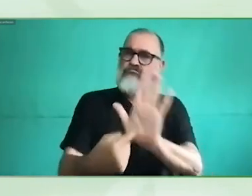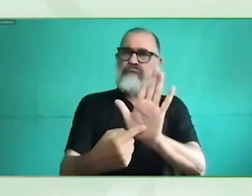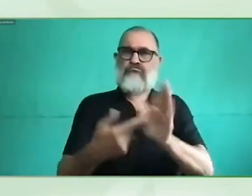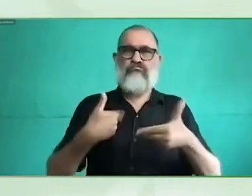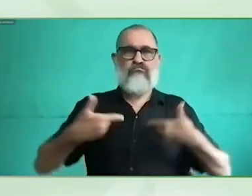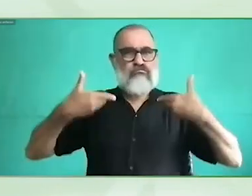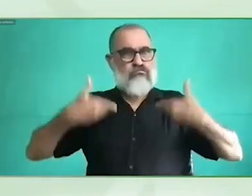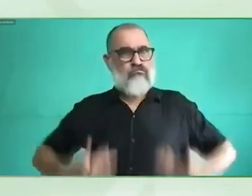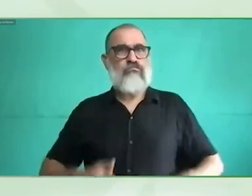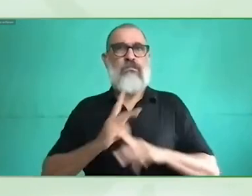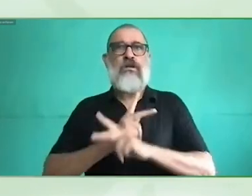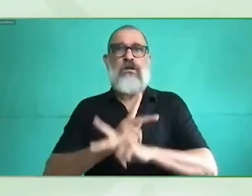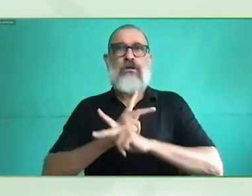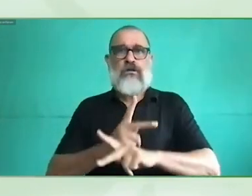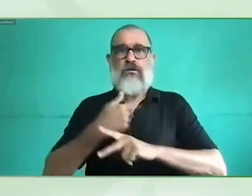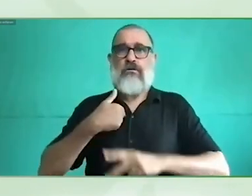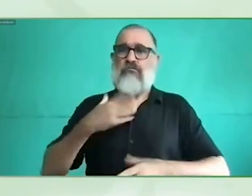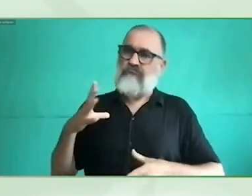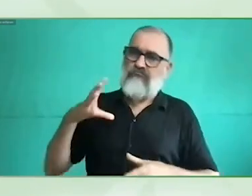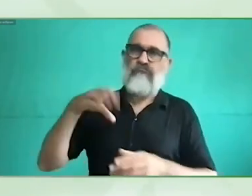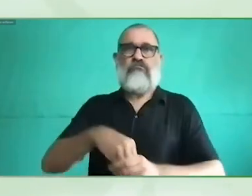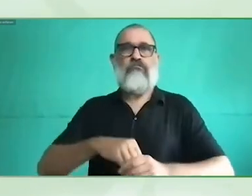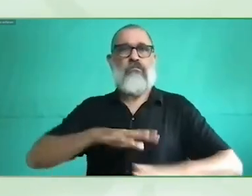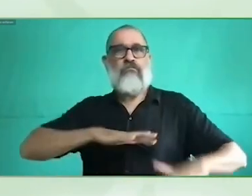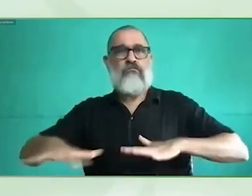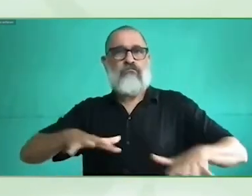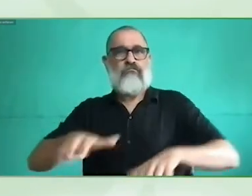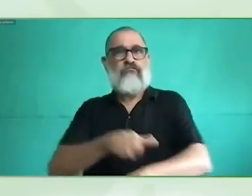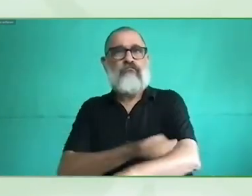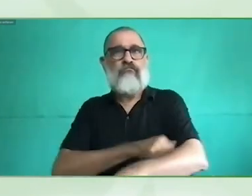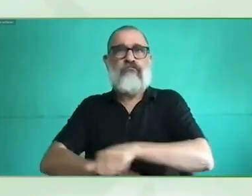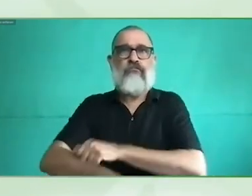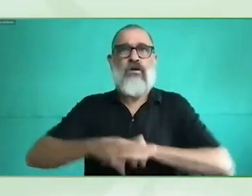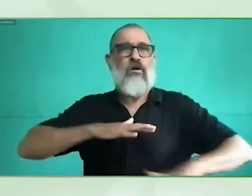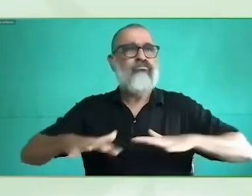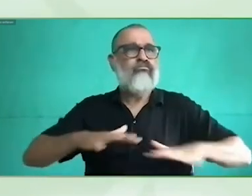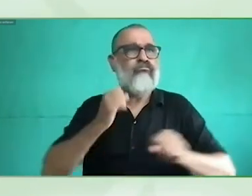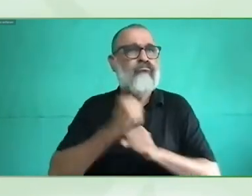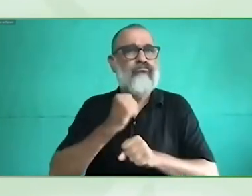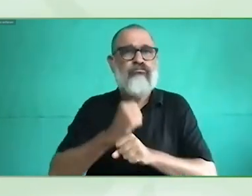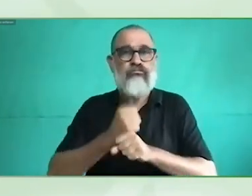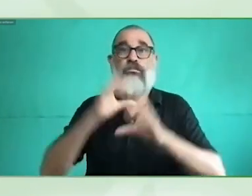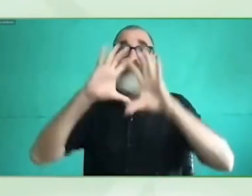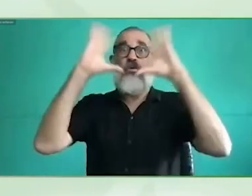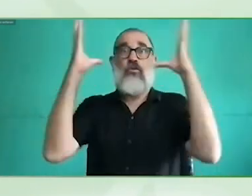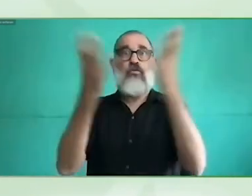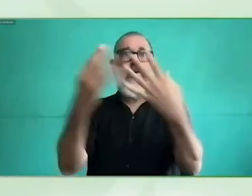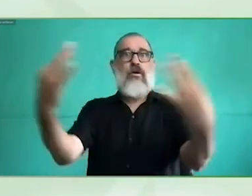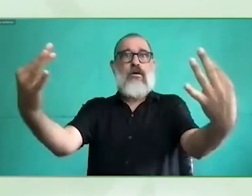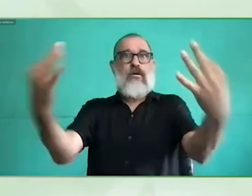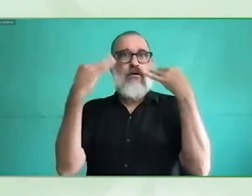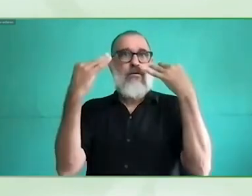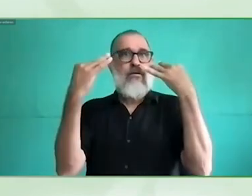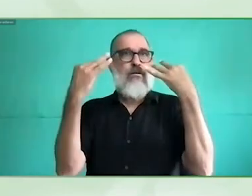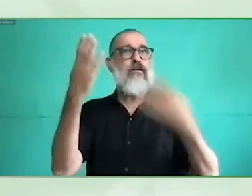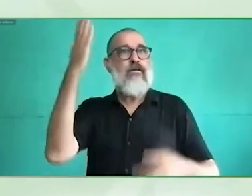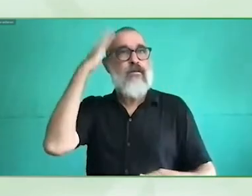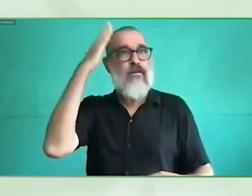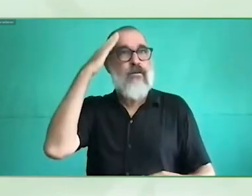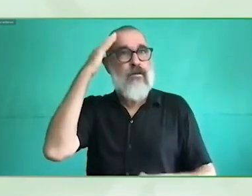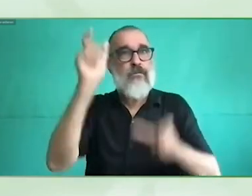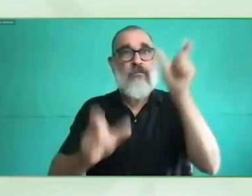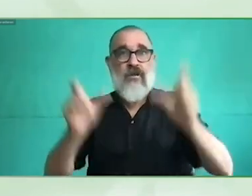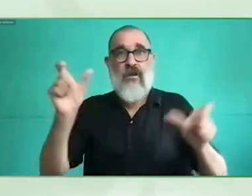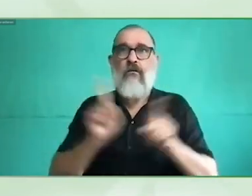es abstracta es íntima y le pertenece a cada uno de los seres humanos por lo tanto